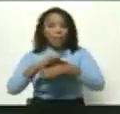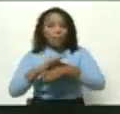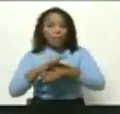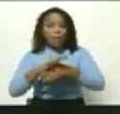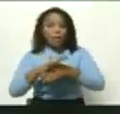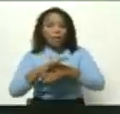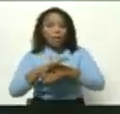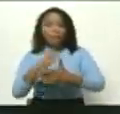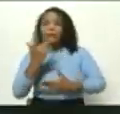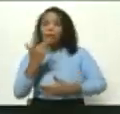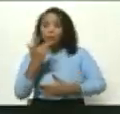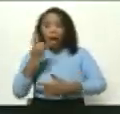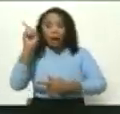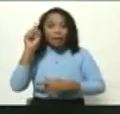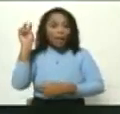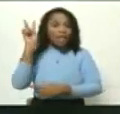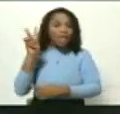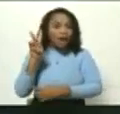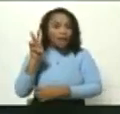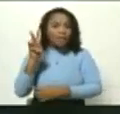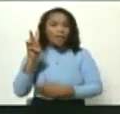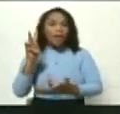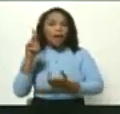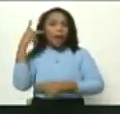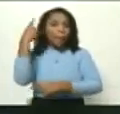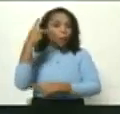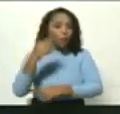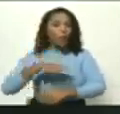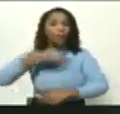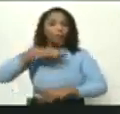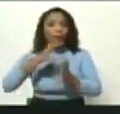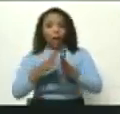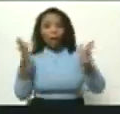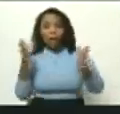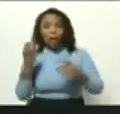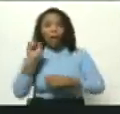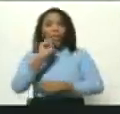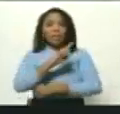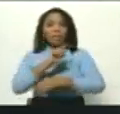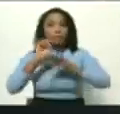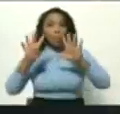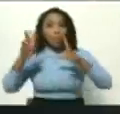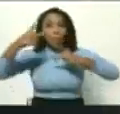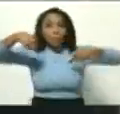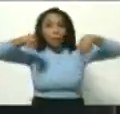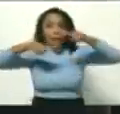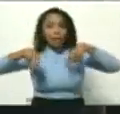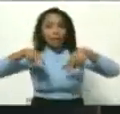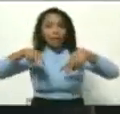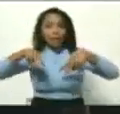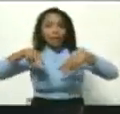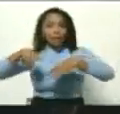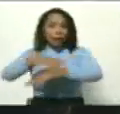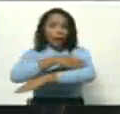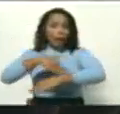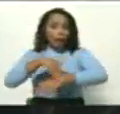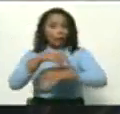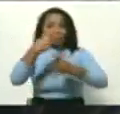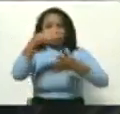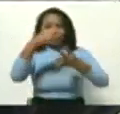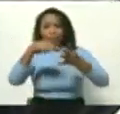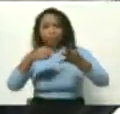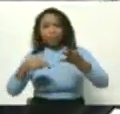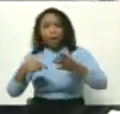Ciudad Fuerte, el Valle, en las parroquias, Sabana Grande, 19 plazas, entre bulevares y plazas, el Paseo